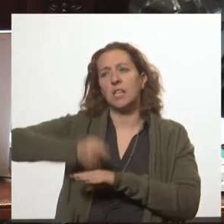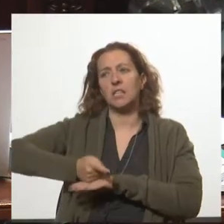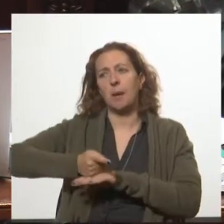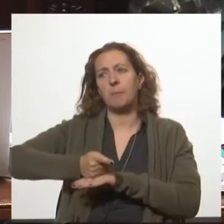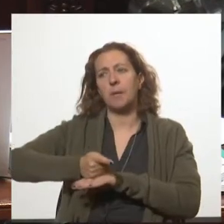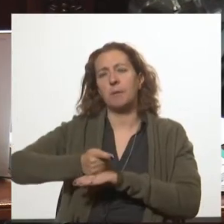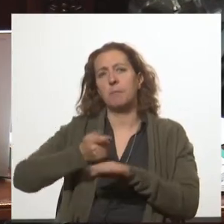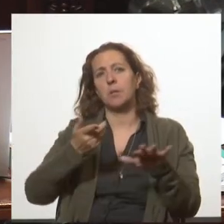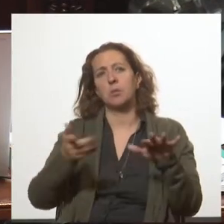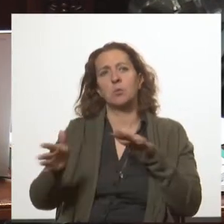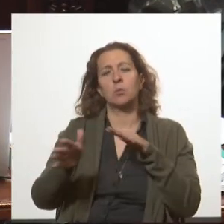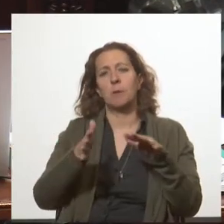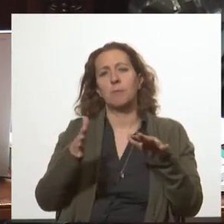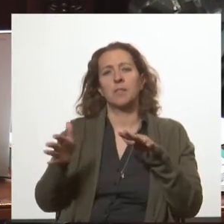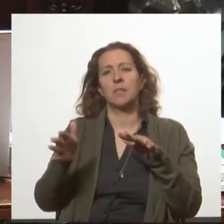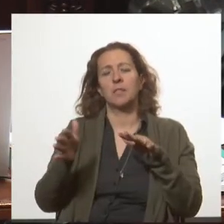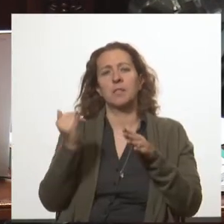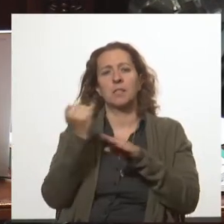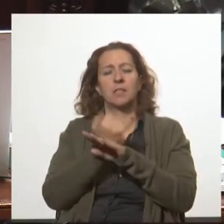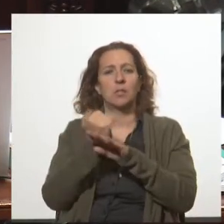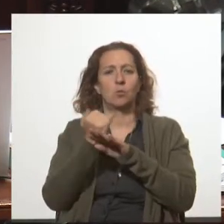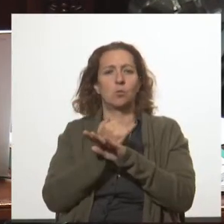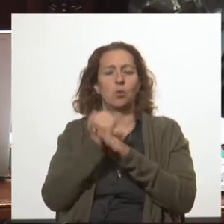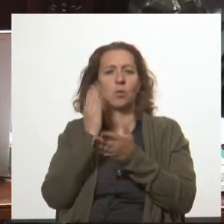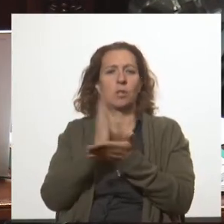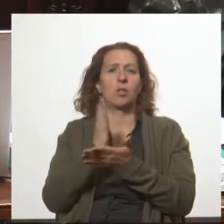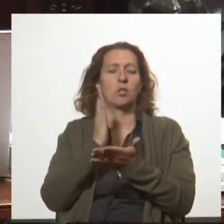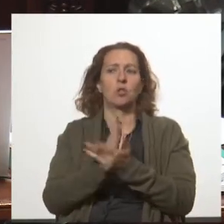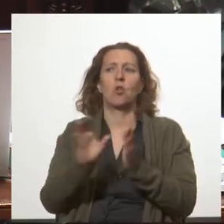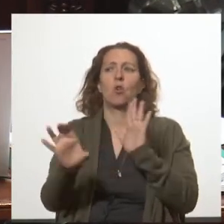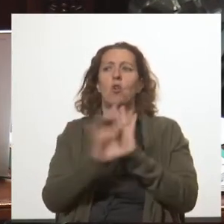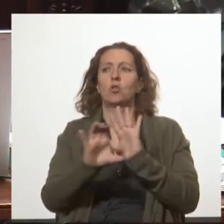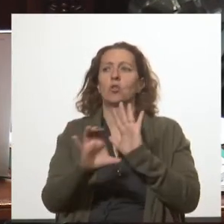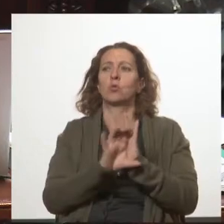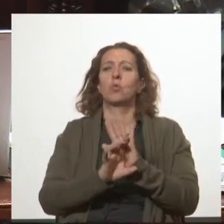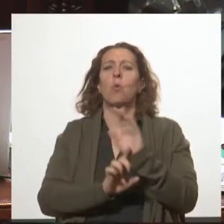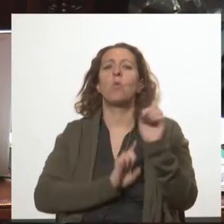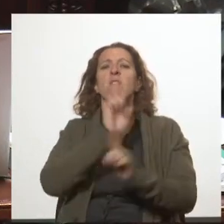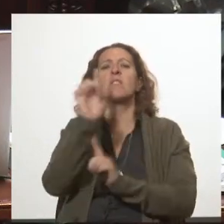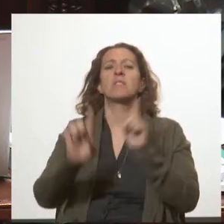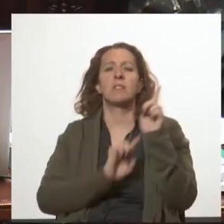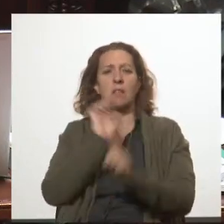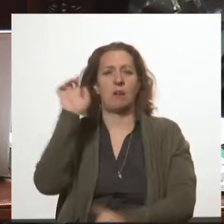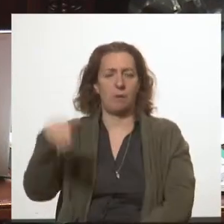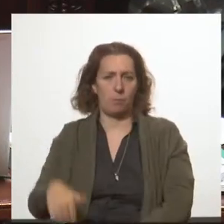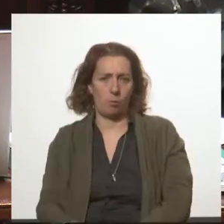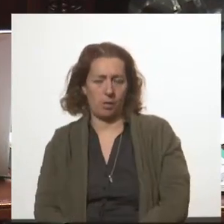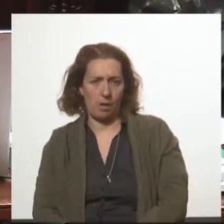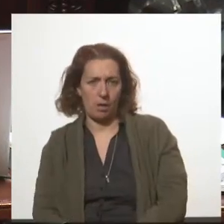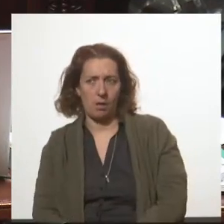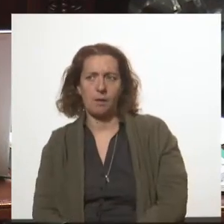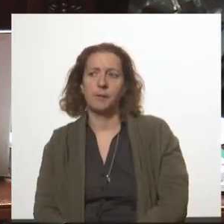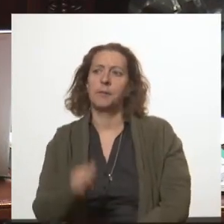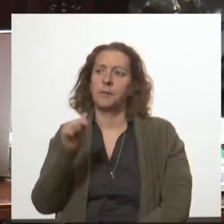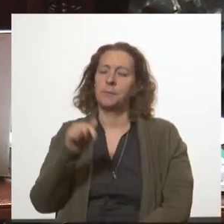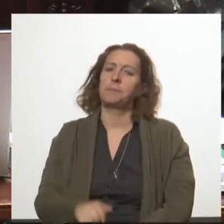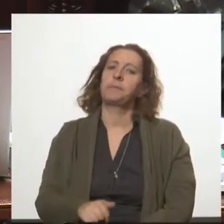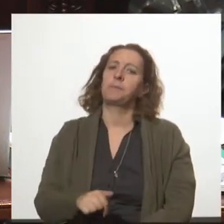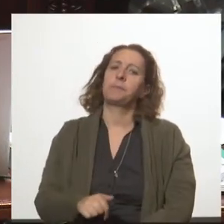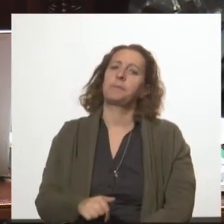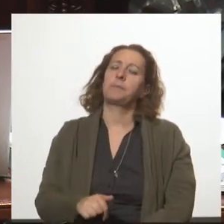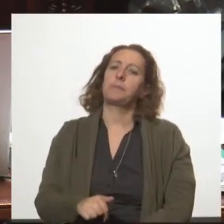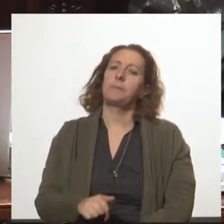presuntamente del instituto de derecho constitucional de la universidad de la república este dictamen del fallecido